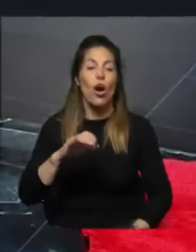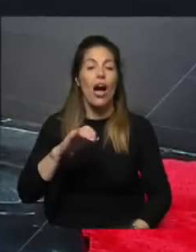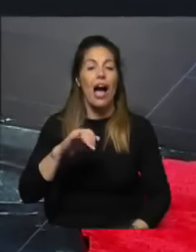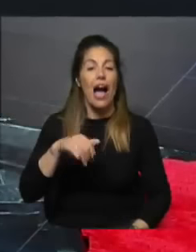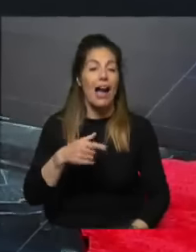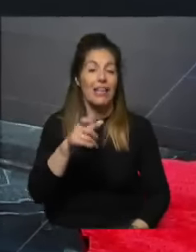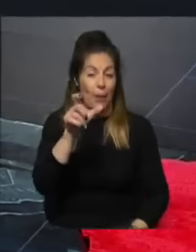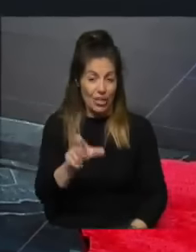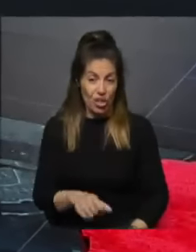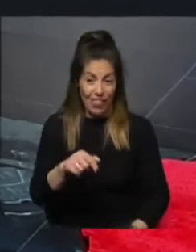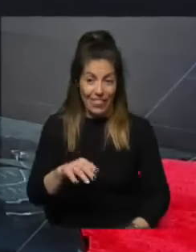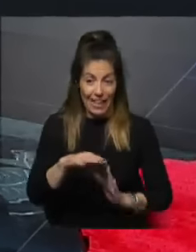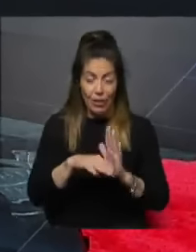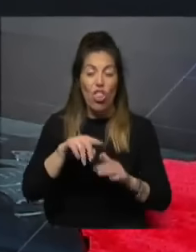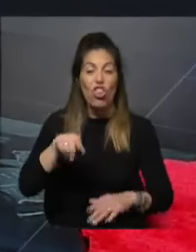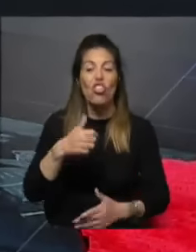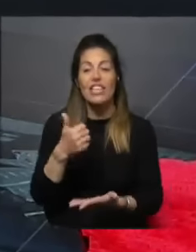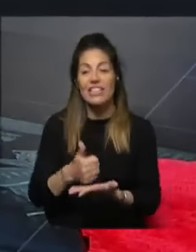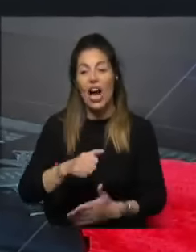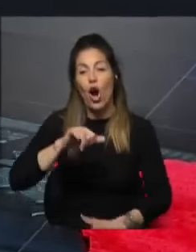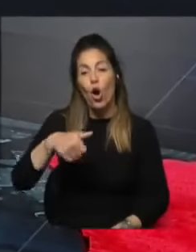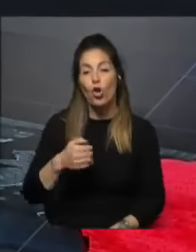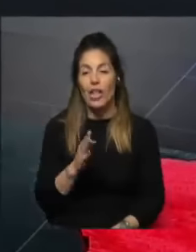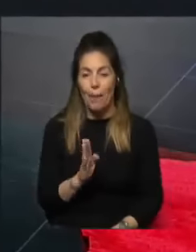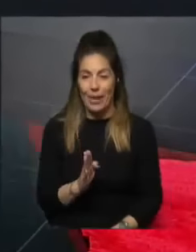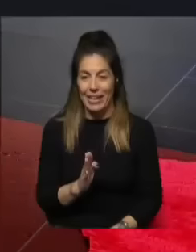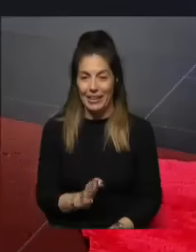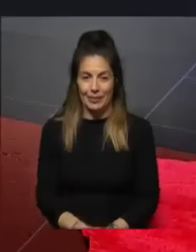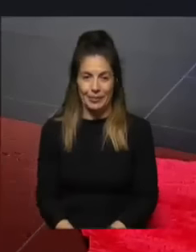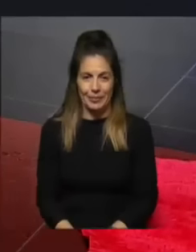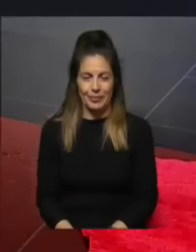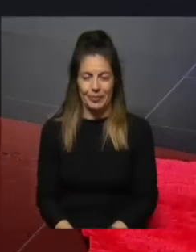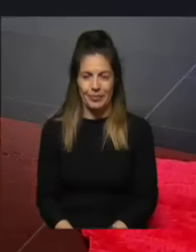este programa. ¿Dónde estás, JP?